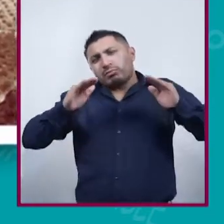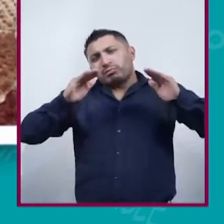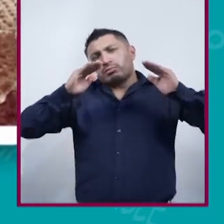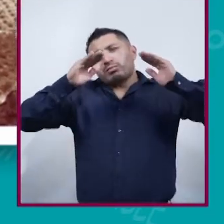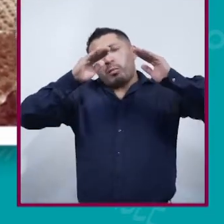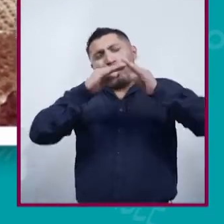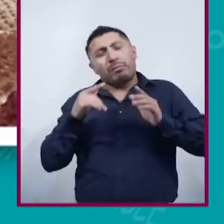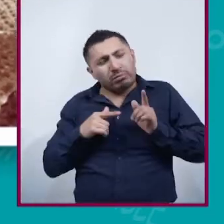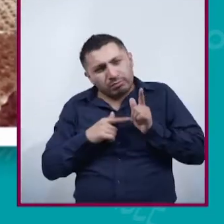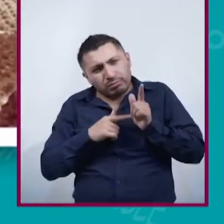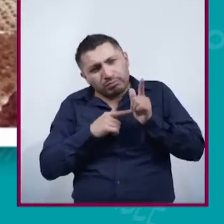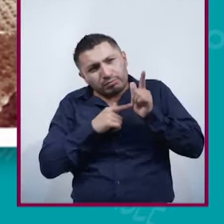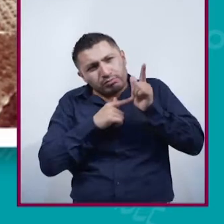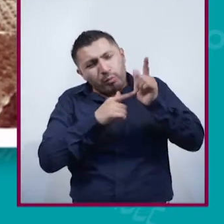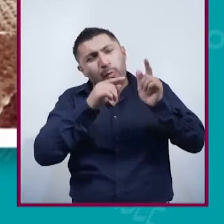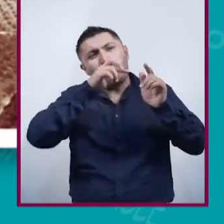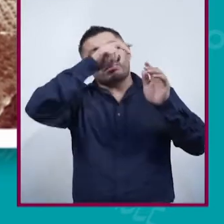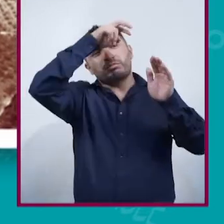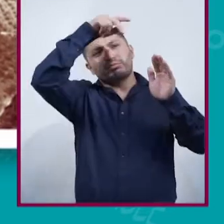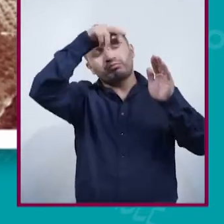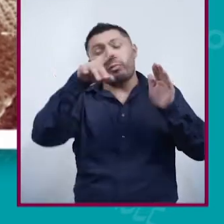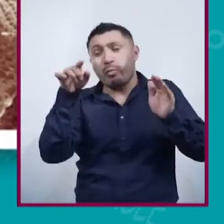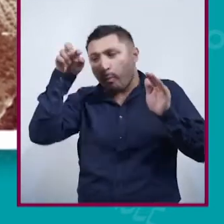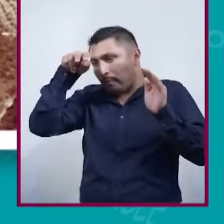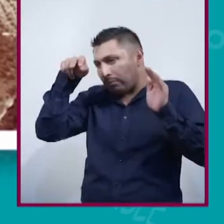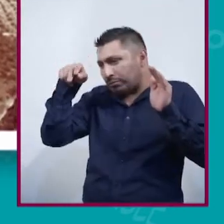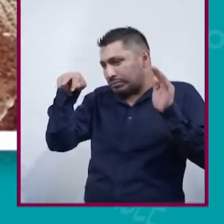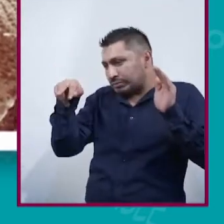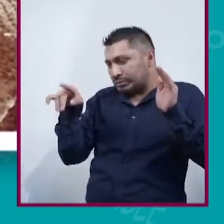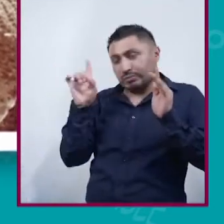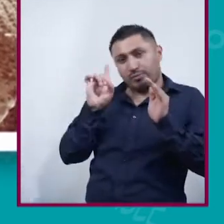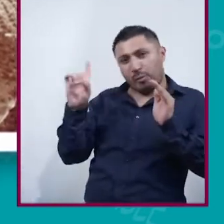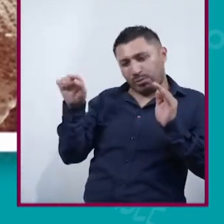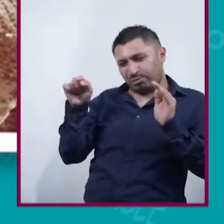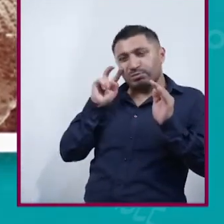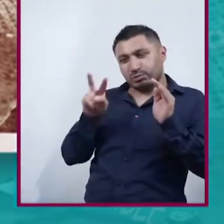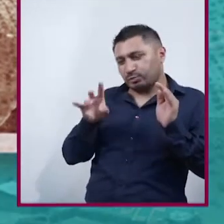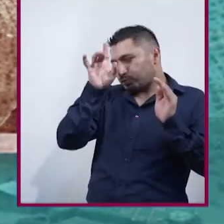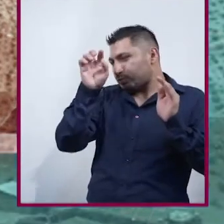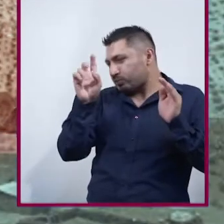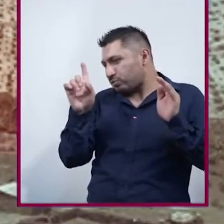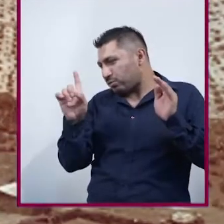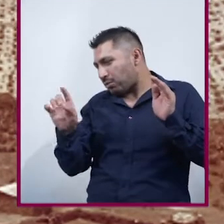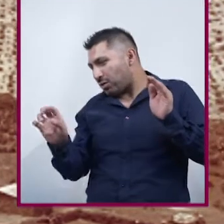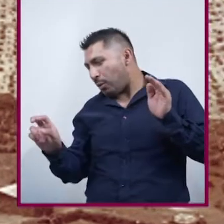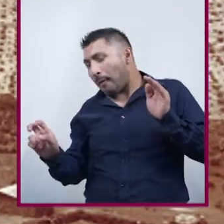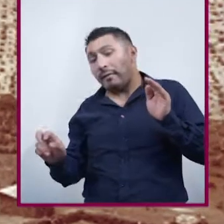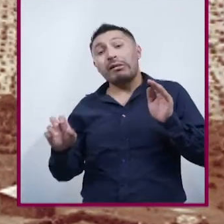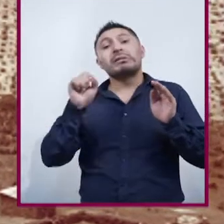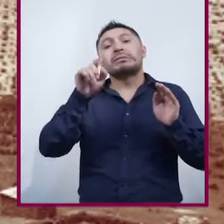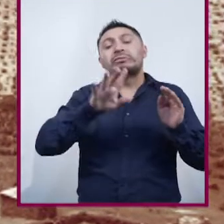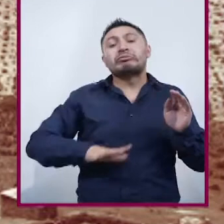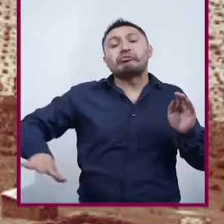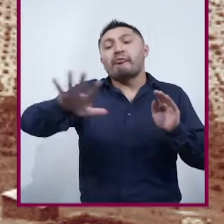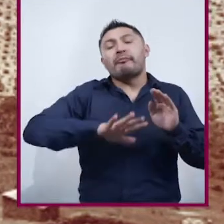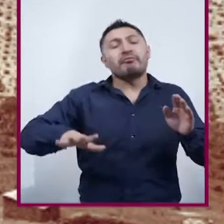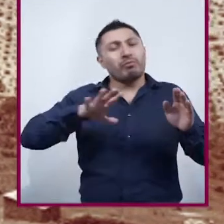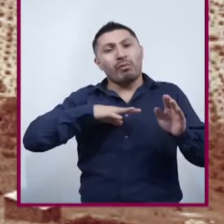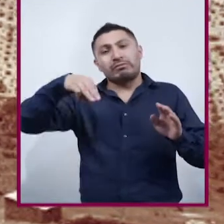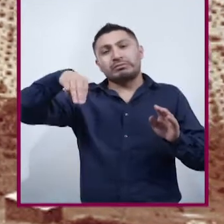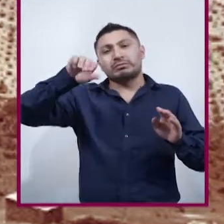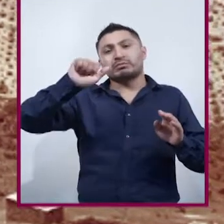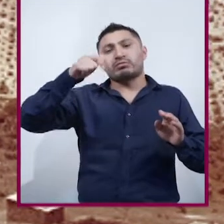eleva y sigue su trayecto hasta bajar del lado derecho de la foto. Por cierto, también una gran parte de su superficie está poblada